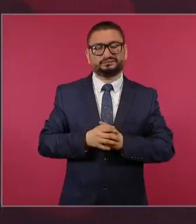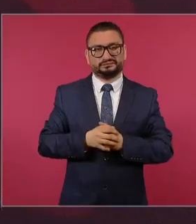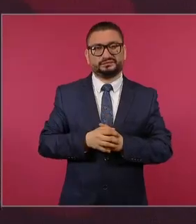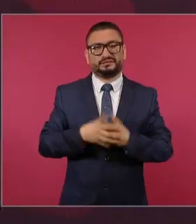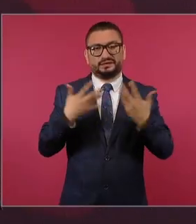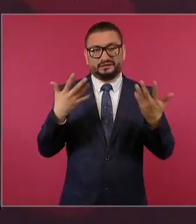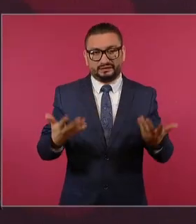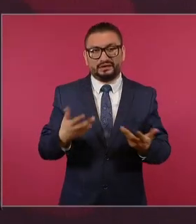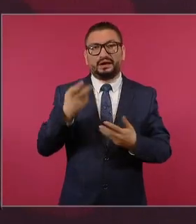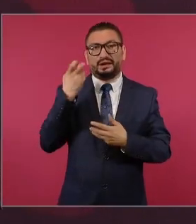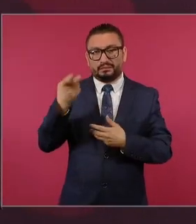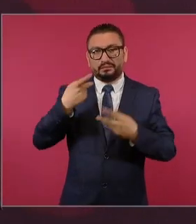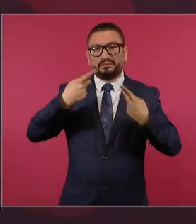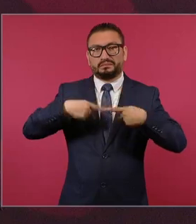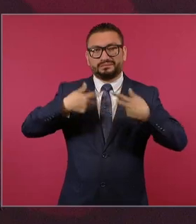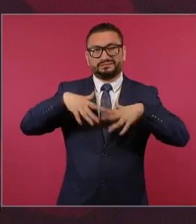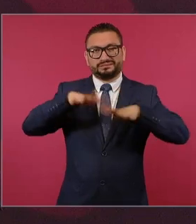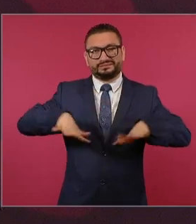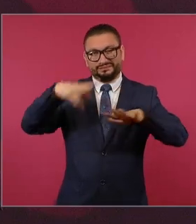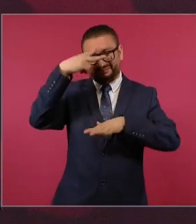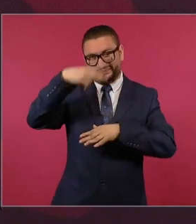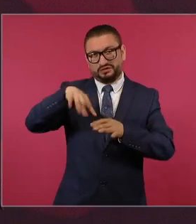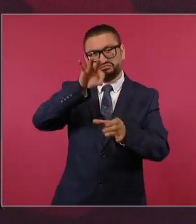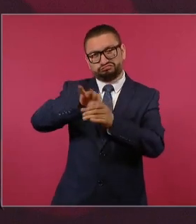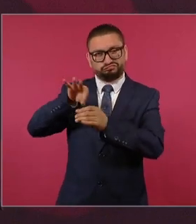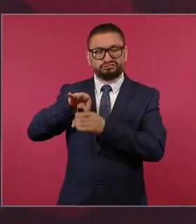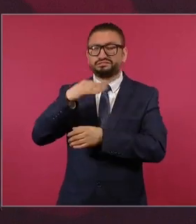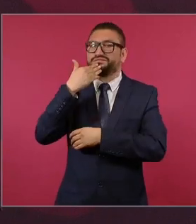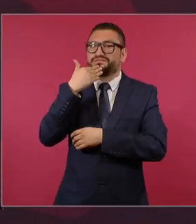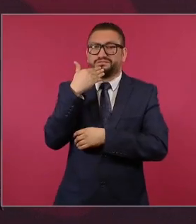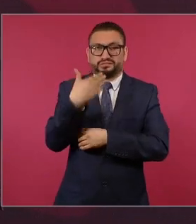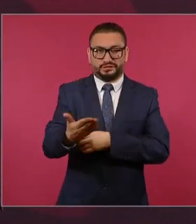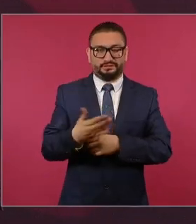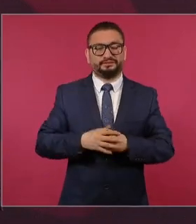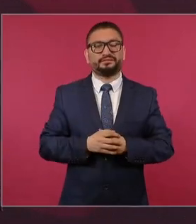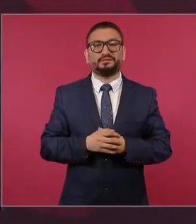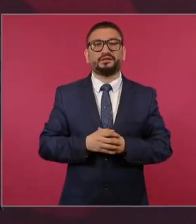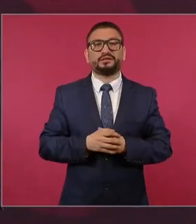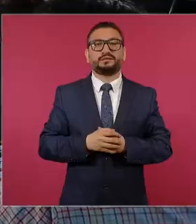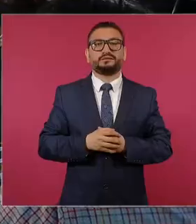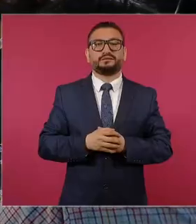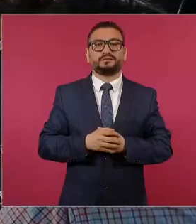Entonces eligió muy bien. Lo otro es que